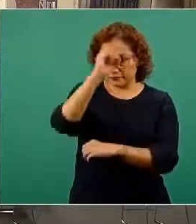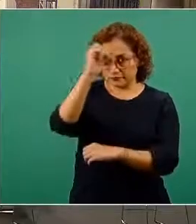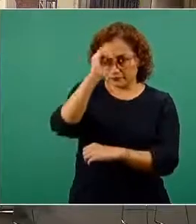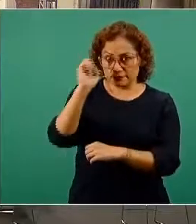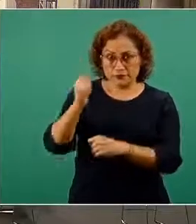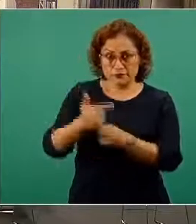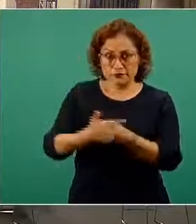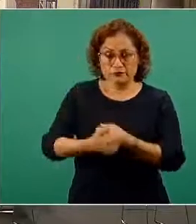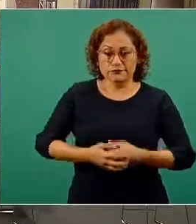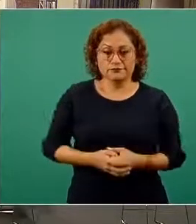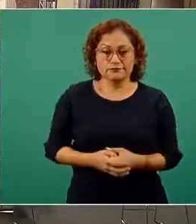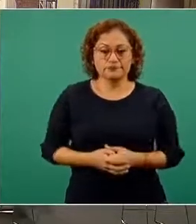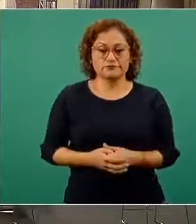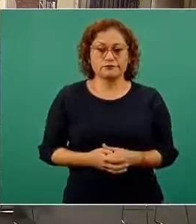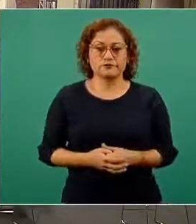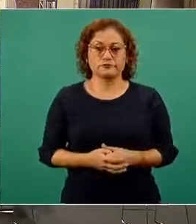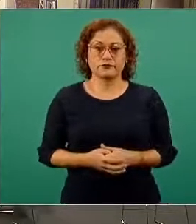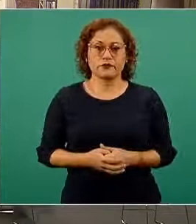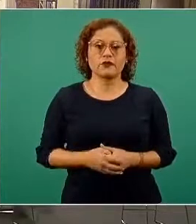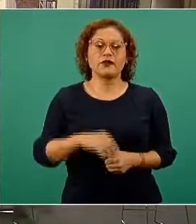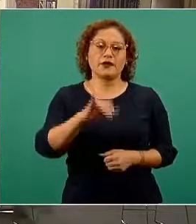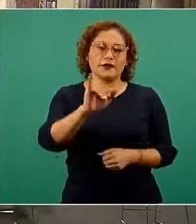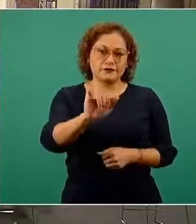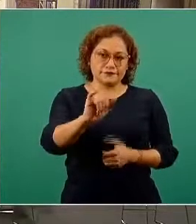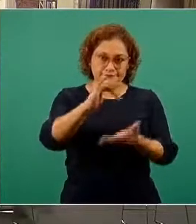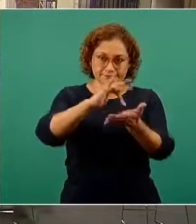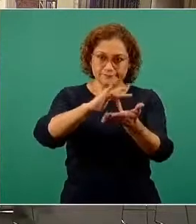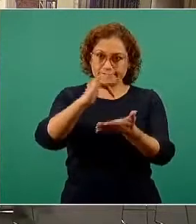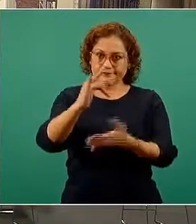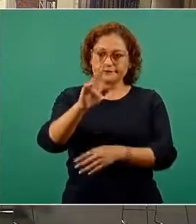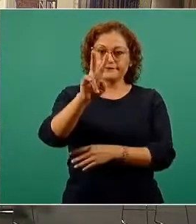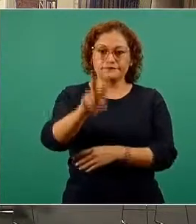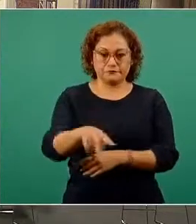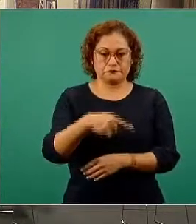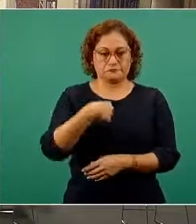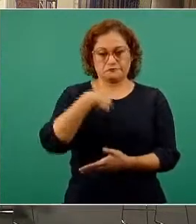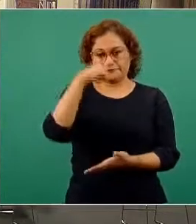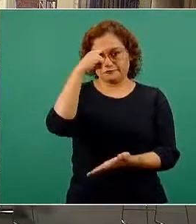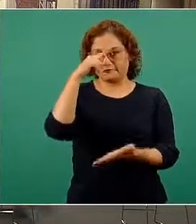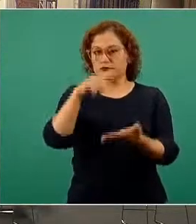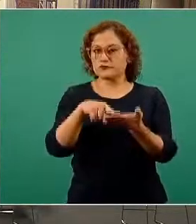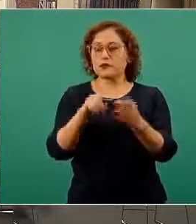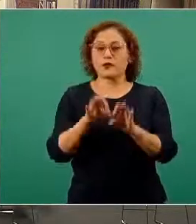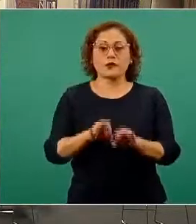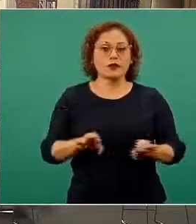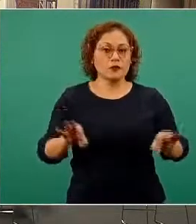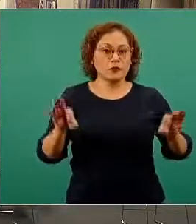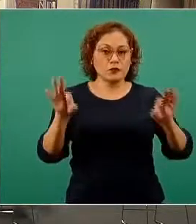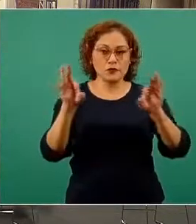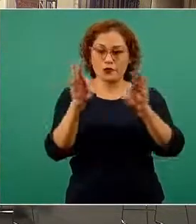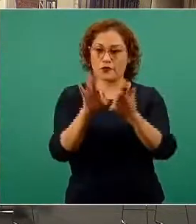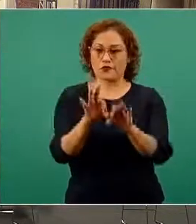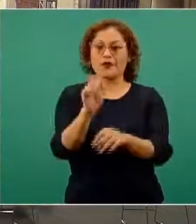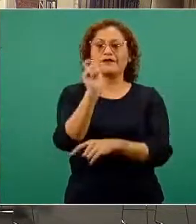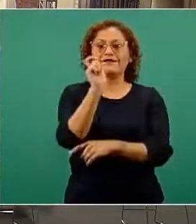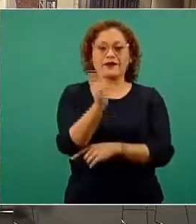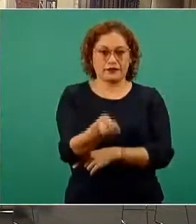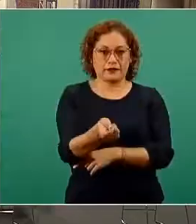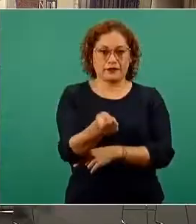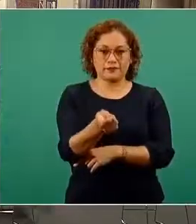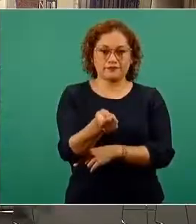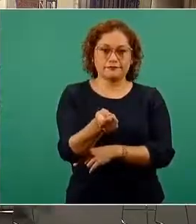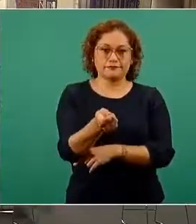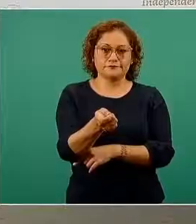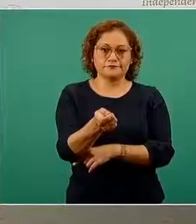básicamente. Sí, gracias. Creo que es importante el tratar de identificar, en